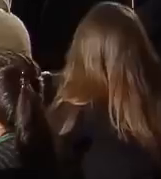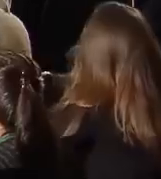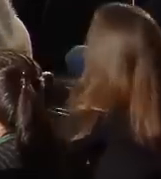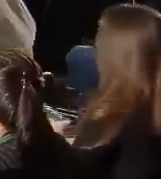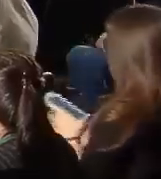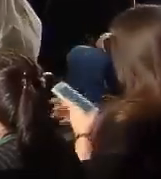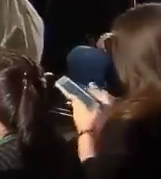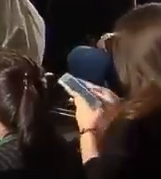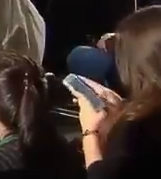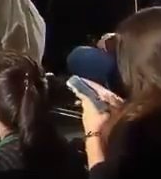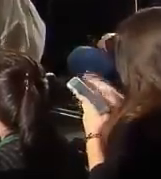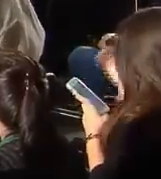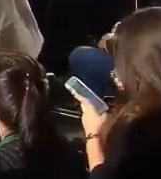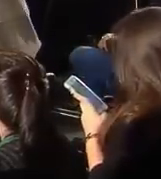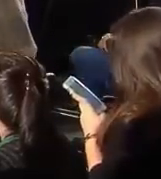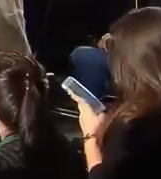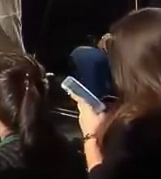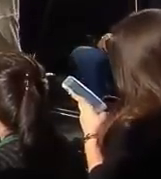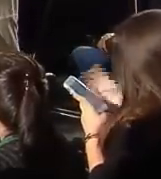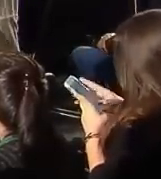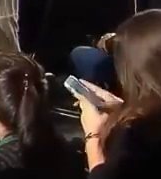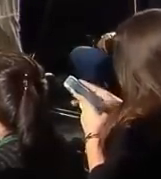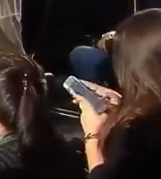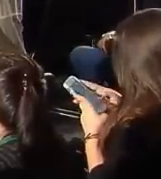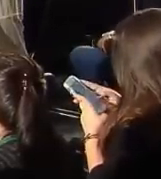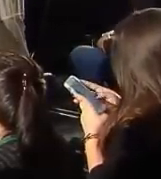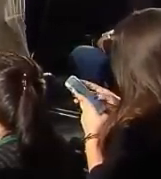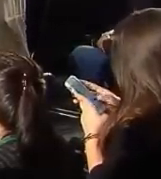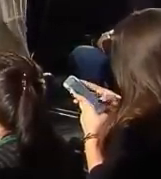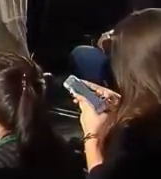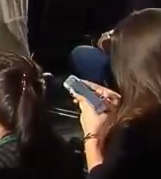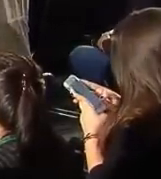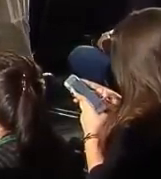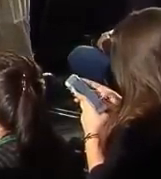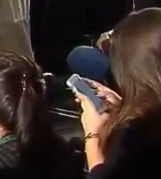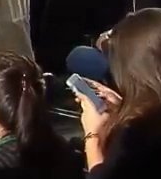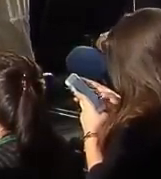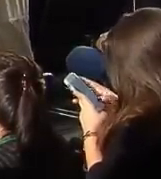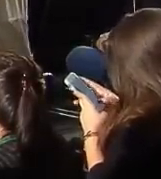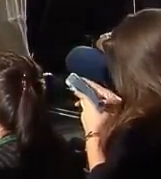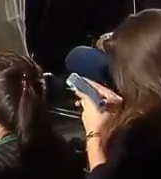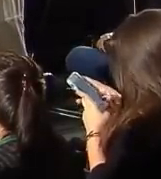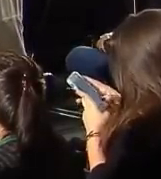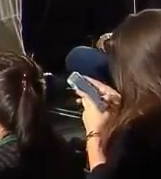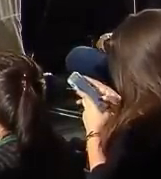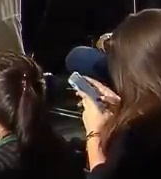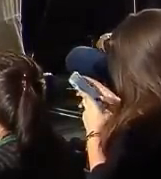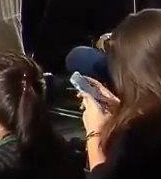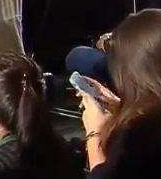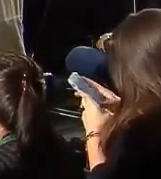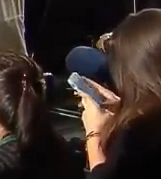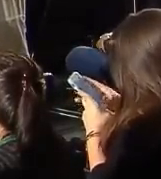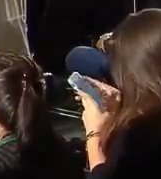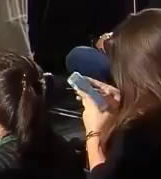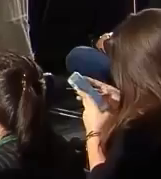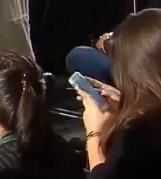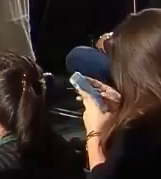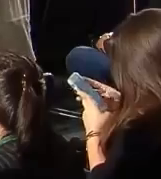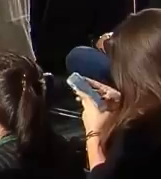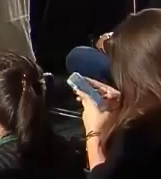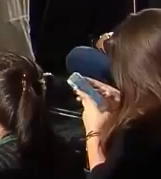Yo tomo dos puntos que estaba mencionando ahorita, turismo y seguridad. El medio de donde yo vengo es de Sonora y allá ya